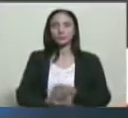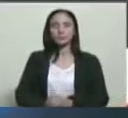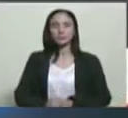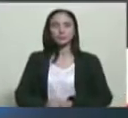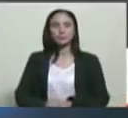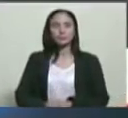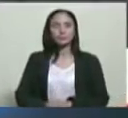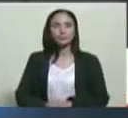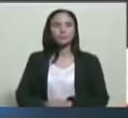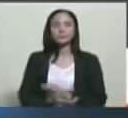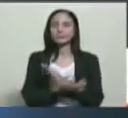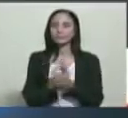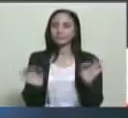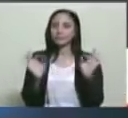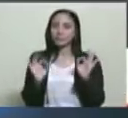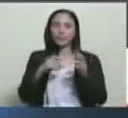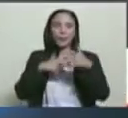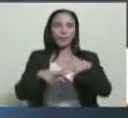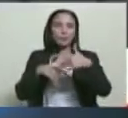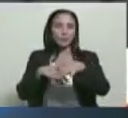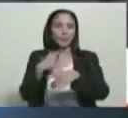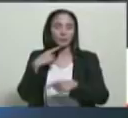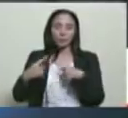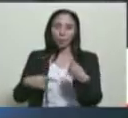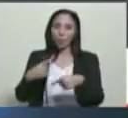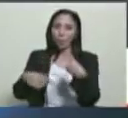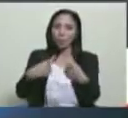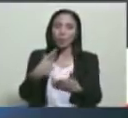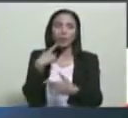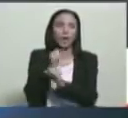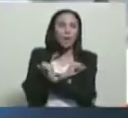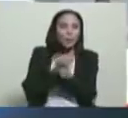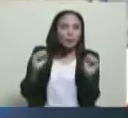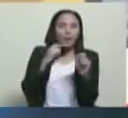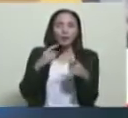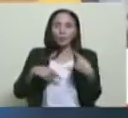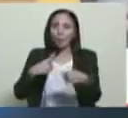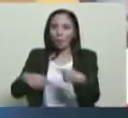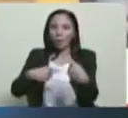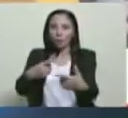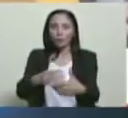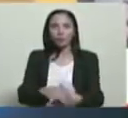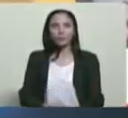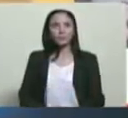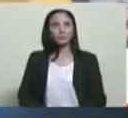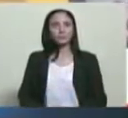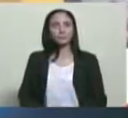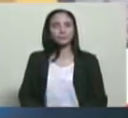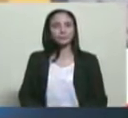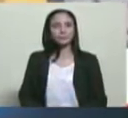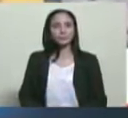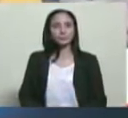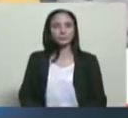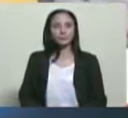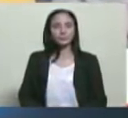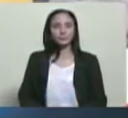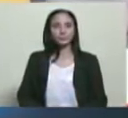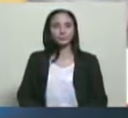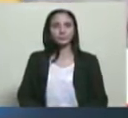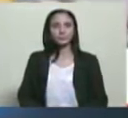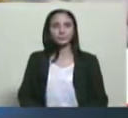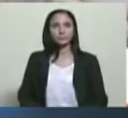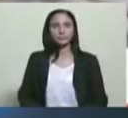Bueno, extraordinaria marcha. Así vamos a estar, las marchas del amanecer, las marchas, las reuniones, para